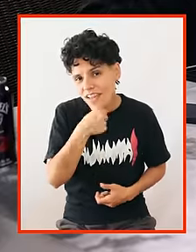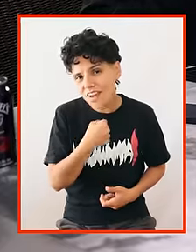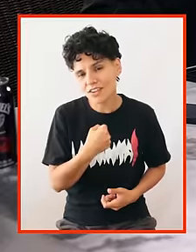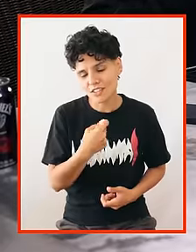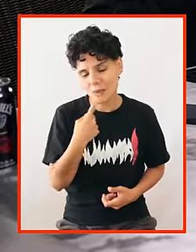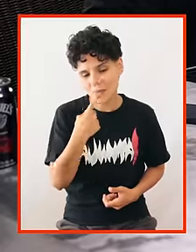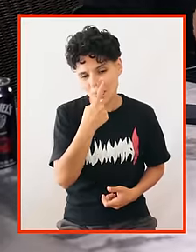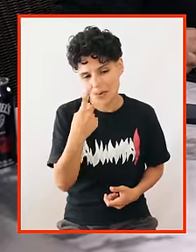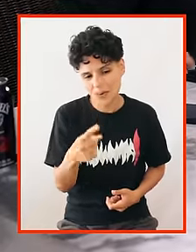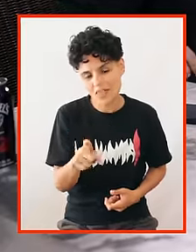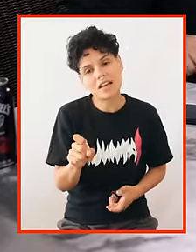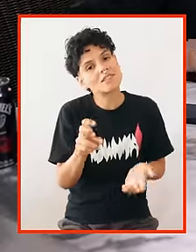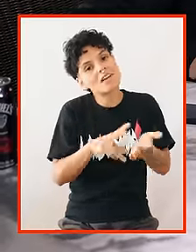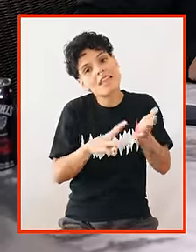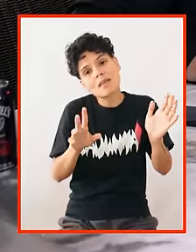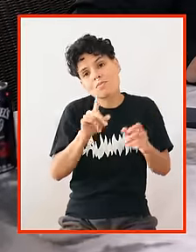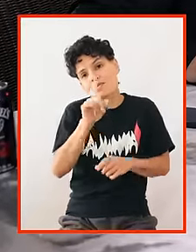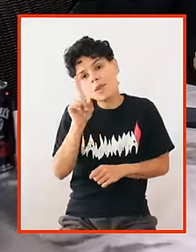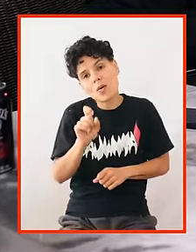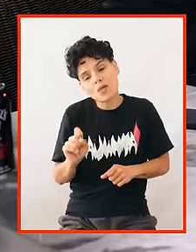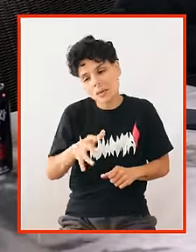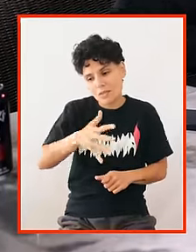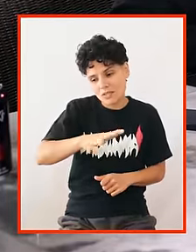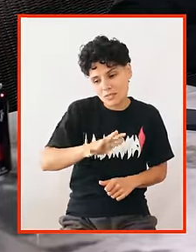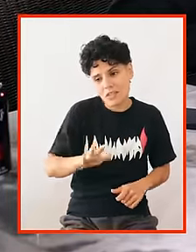No, pero perdón, la pregunta es mala, ¿eh?